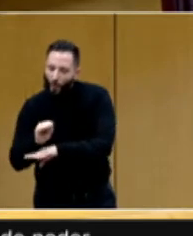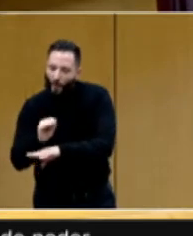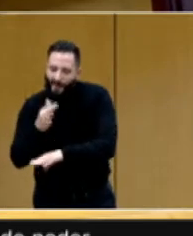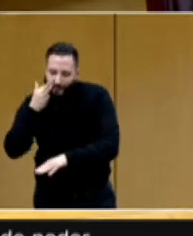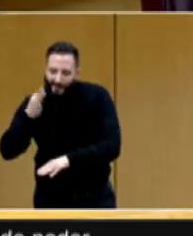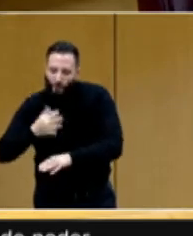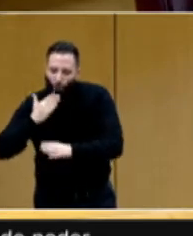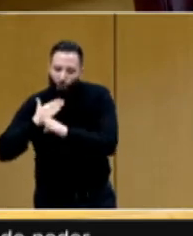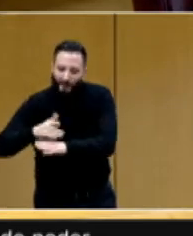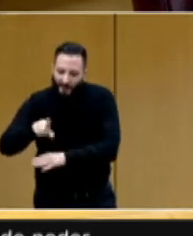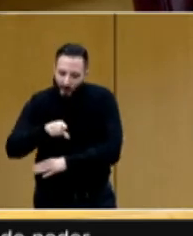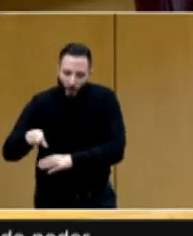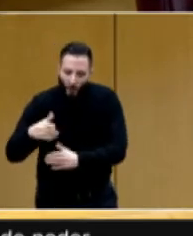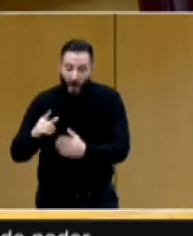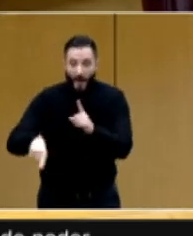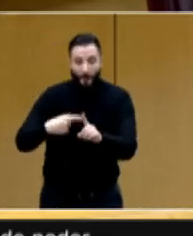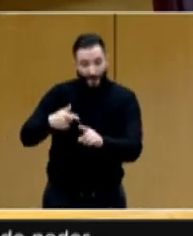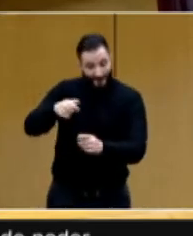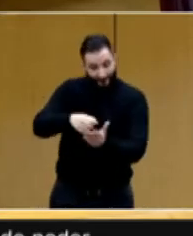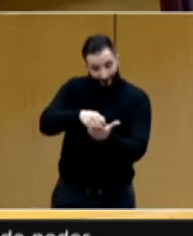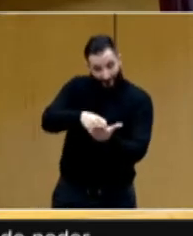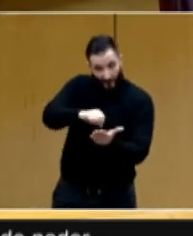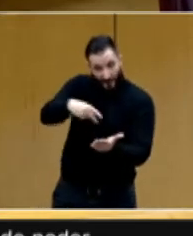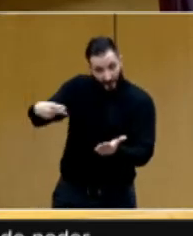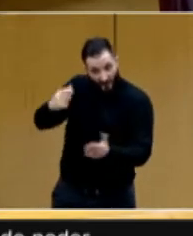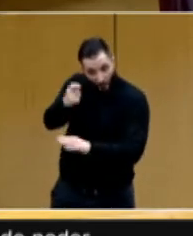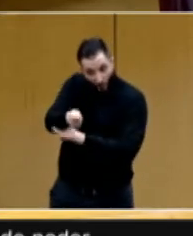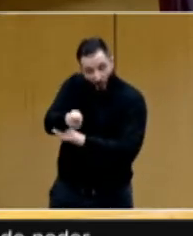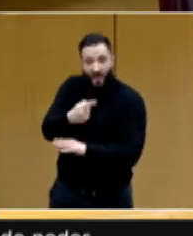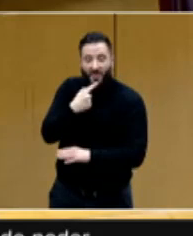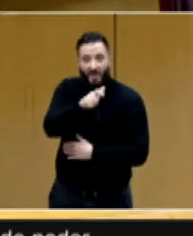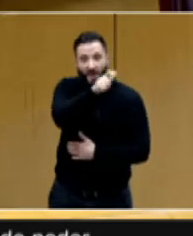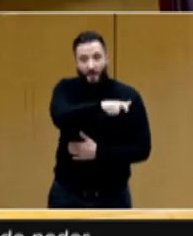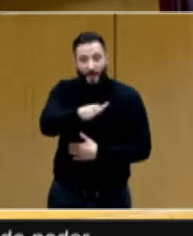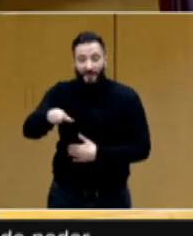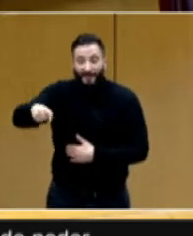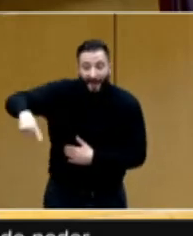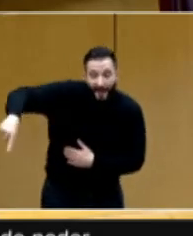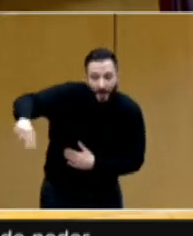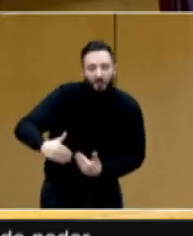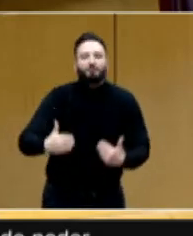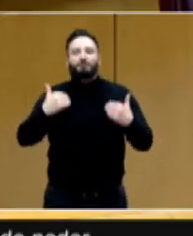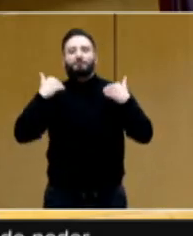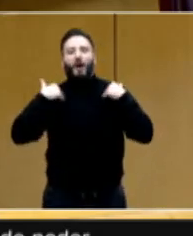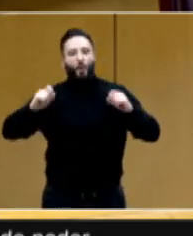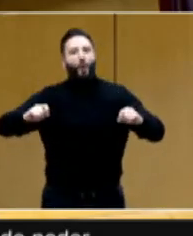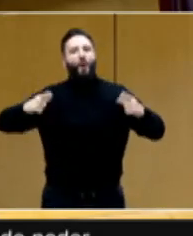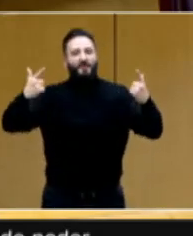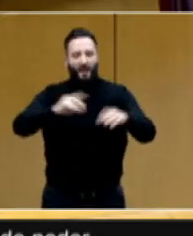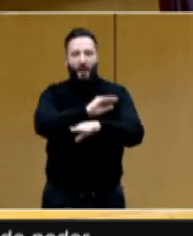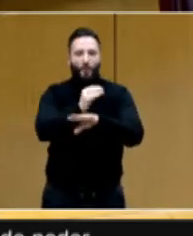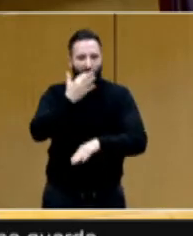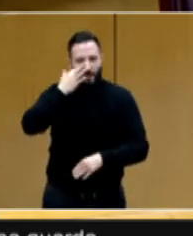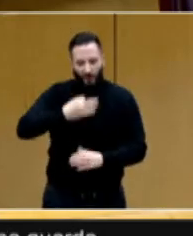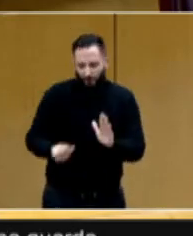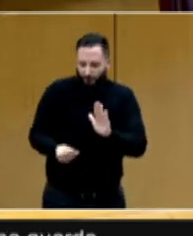que las personas que les están cuidando ya son las guardadoras de hecho también obviamente hemos hemos